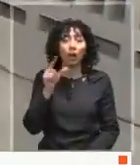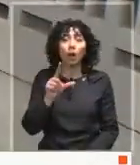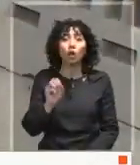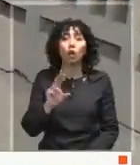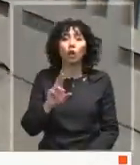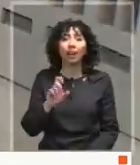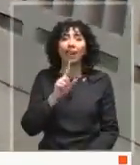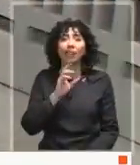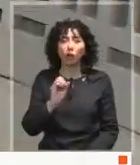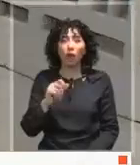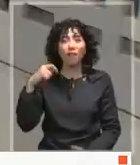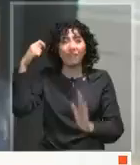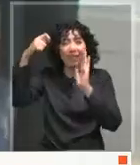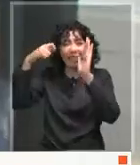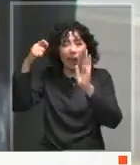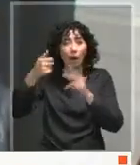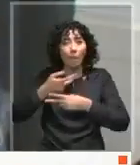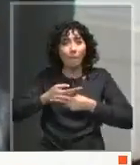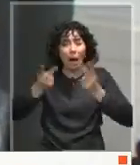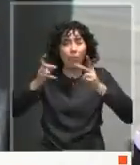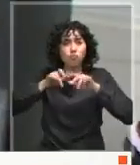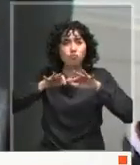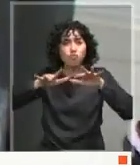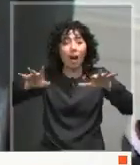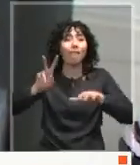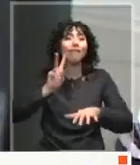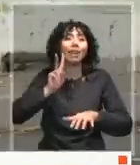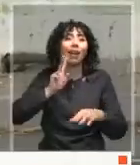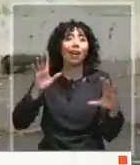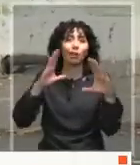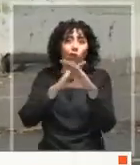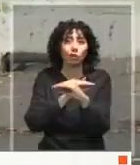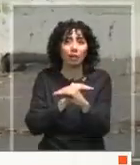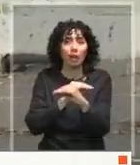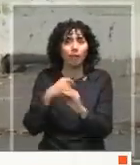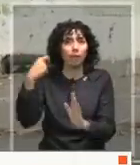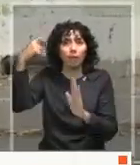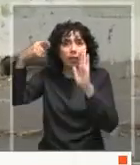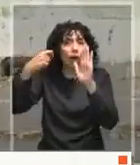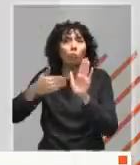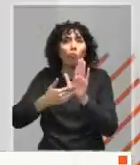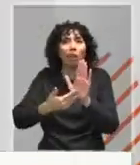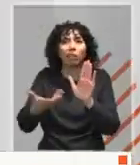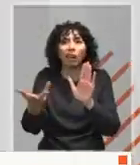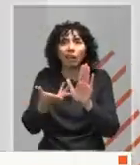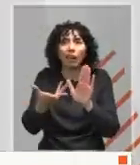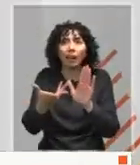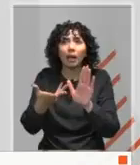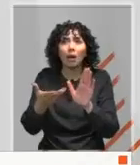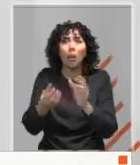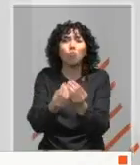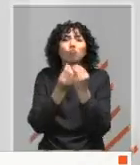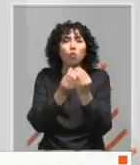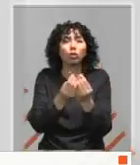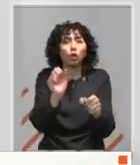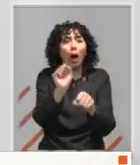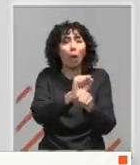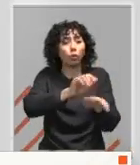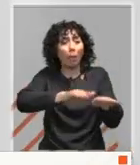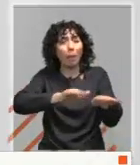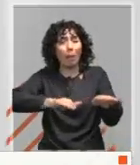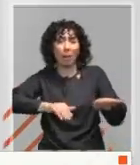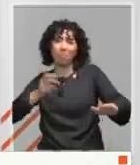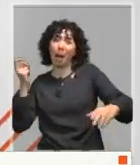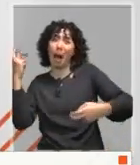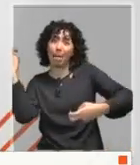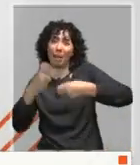video que rápidamente se viralizó el viernes en la noche, un registro insólito que mostraba una treintena de autos apedreados en la ruta